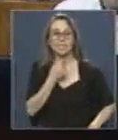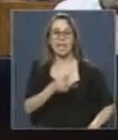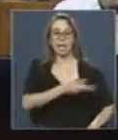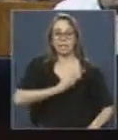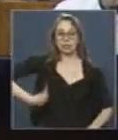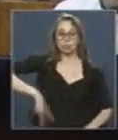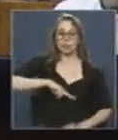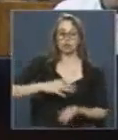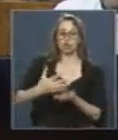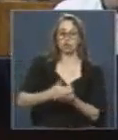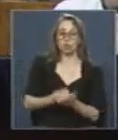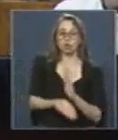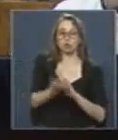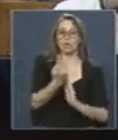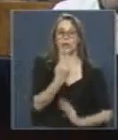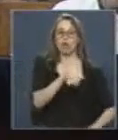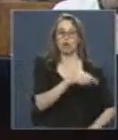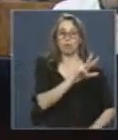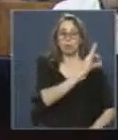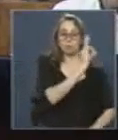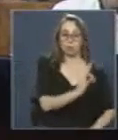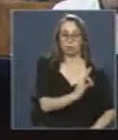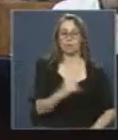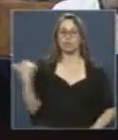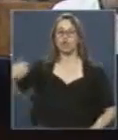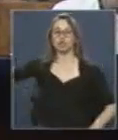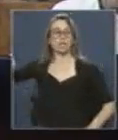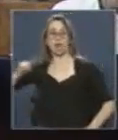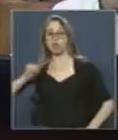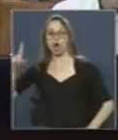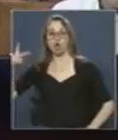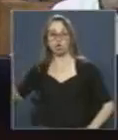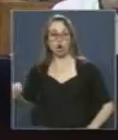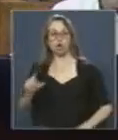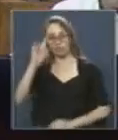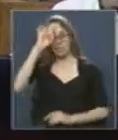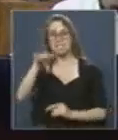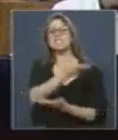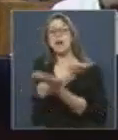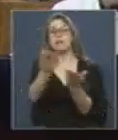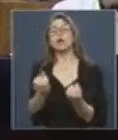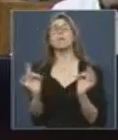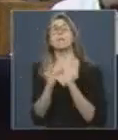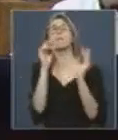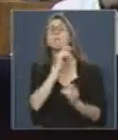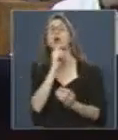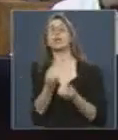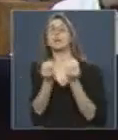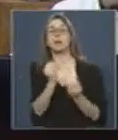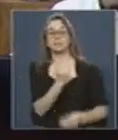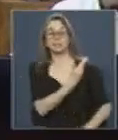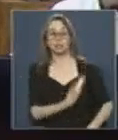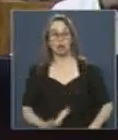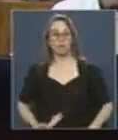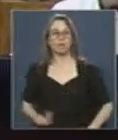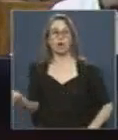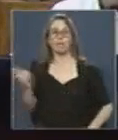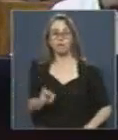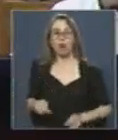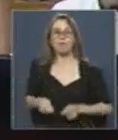en 2,9% y no los senadores. Anda a saber tú qué habría ocurrido si el gobierno hubiera repuesto